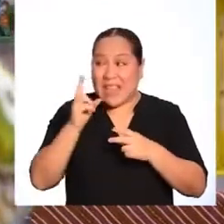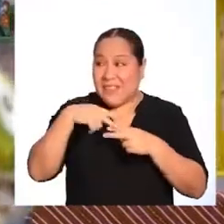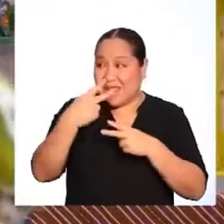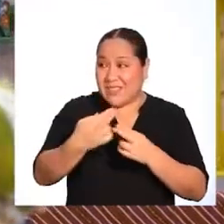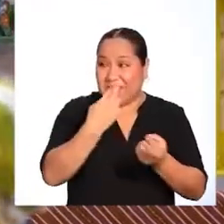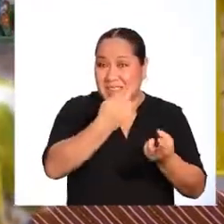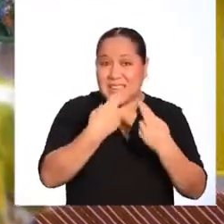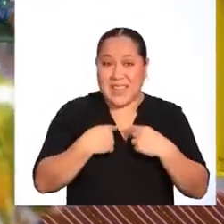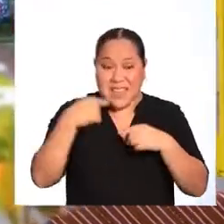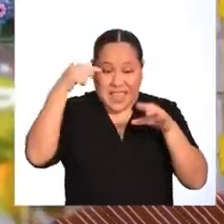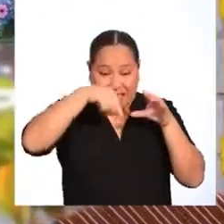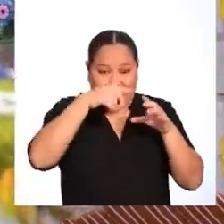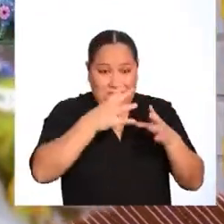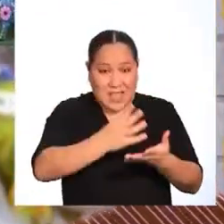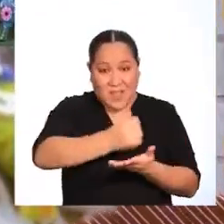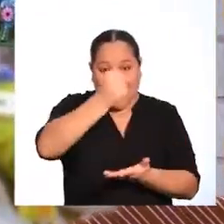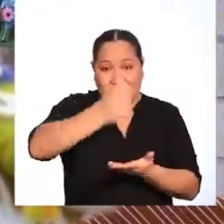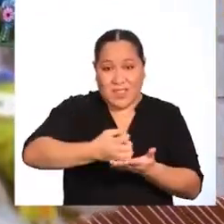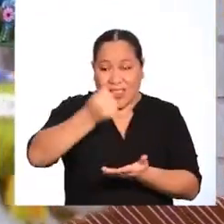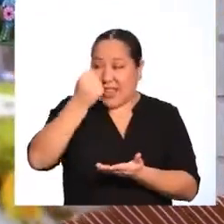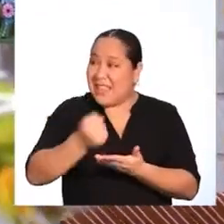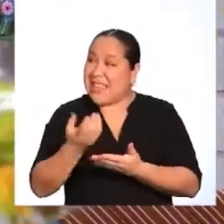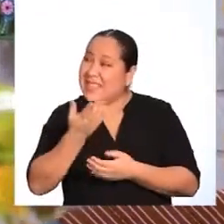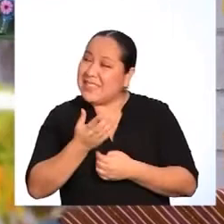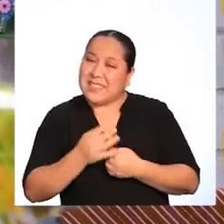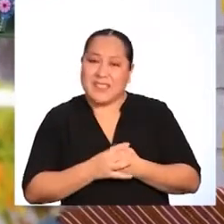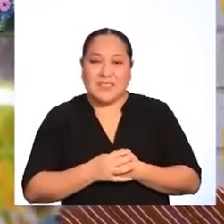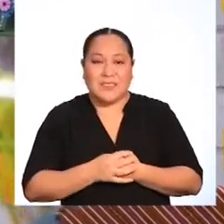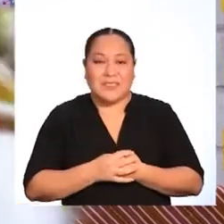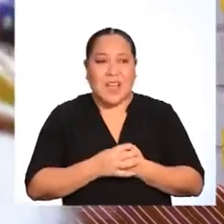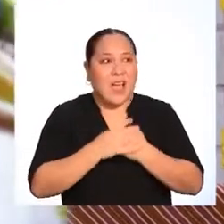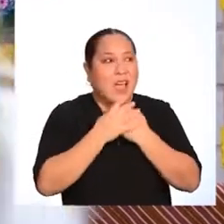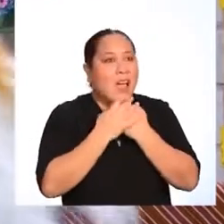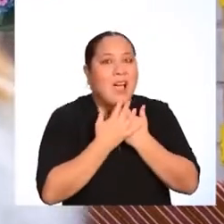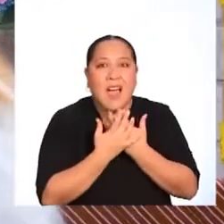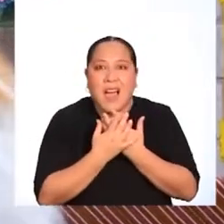el vecino me regaló estas botellas de plástico